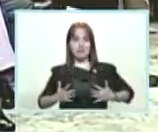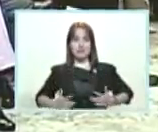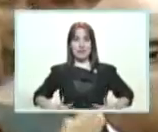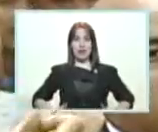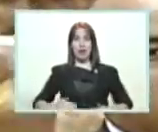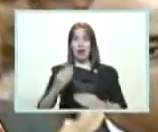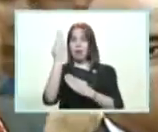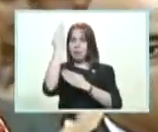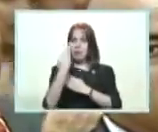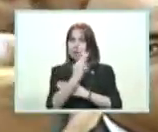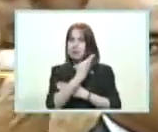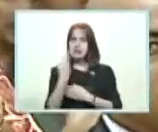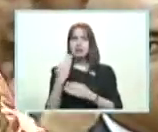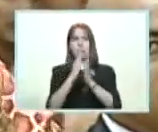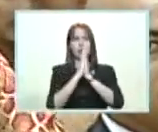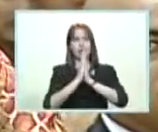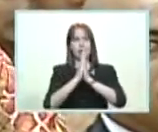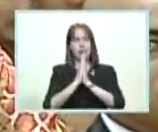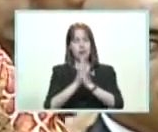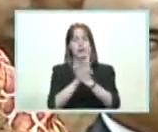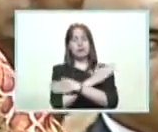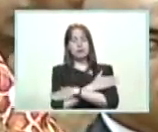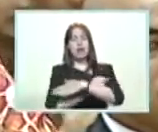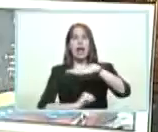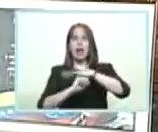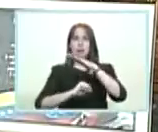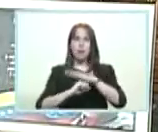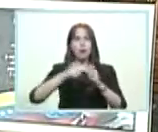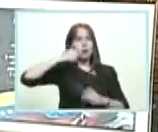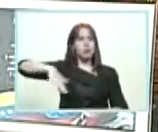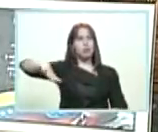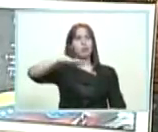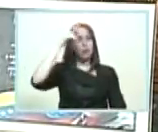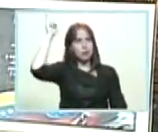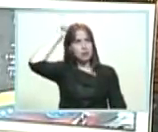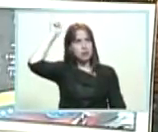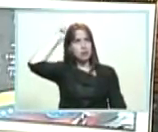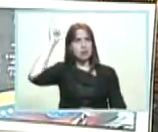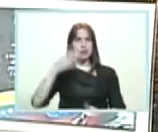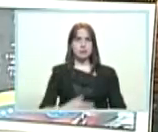bendición y todo el apoyo de los pueblos indígenas.